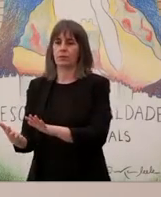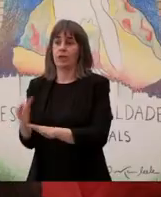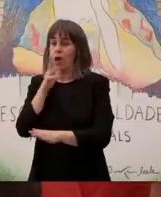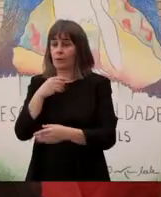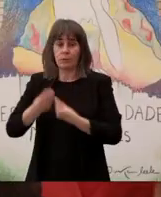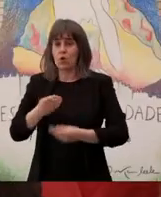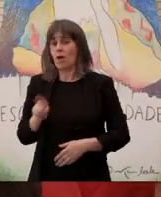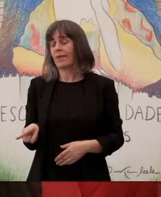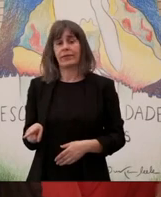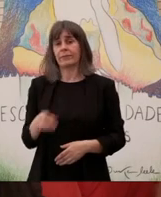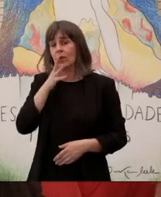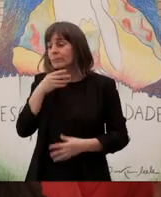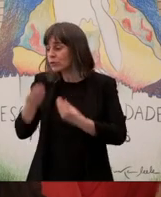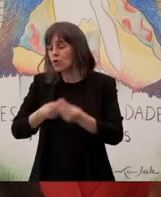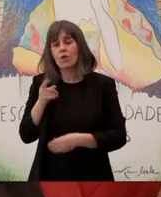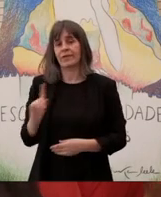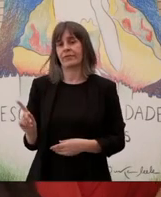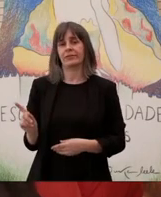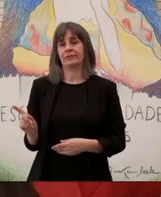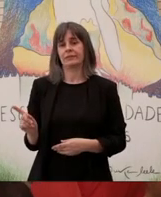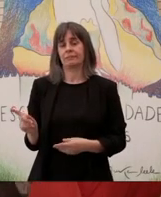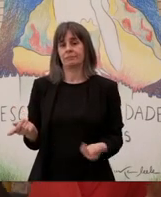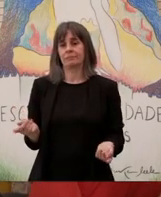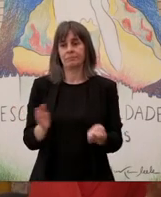no está a ocurrir